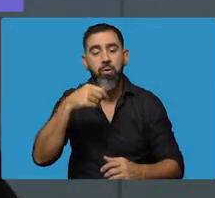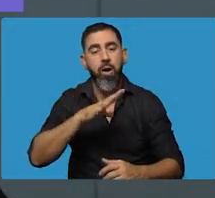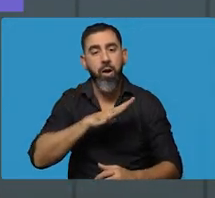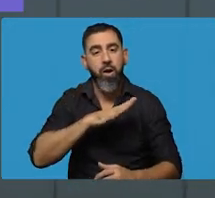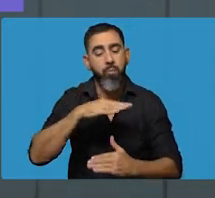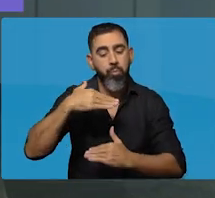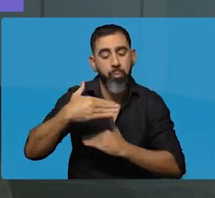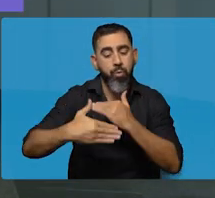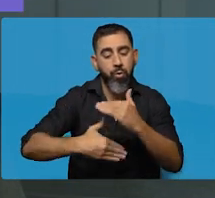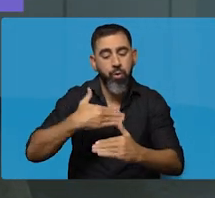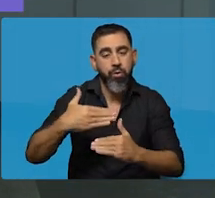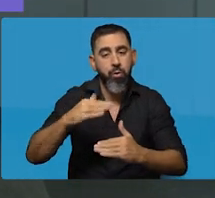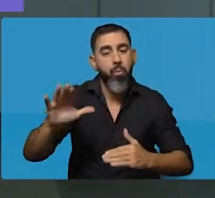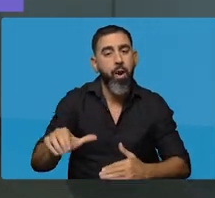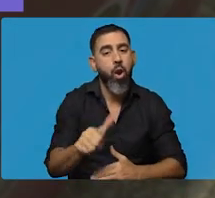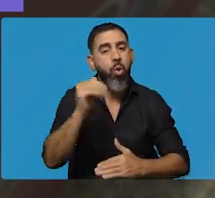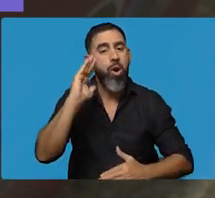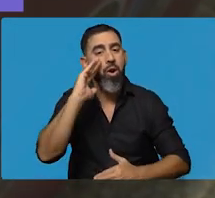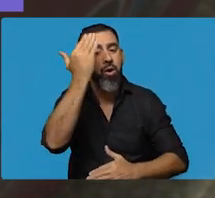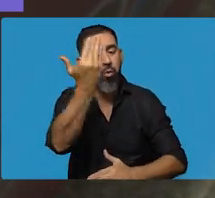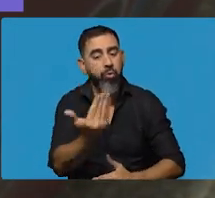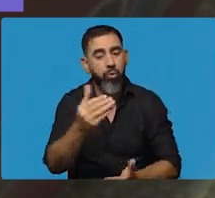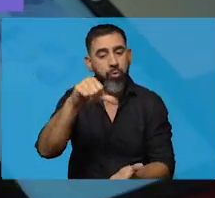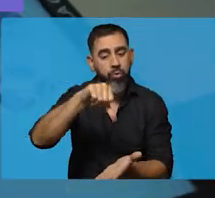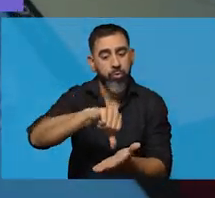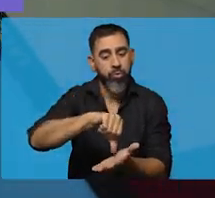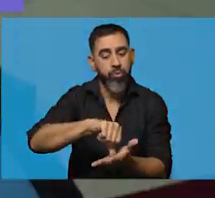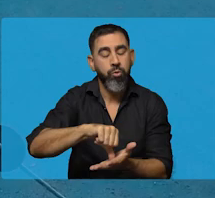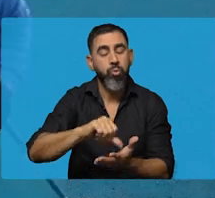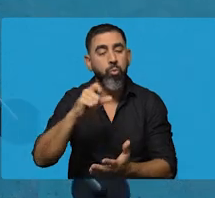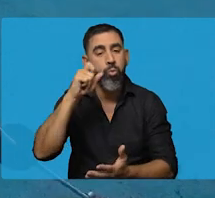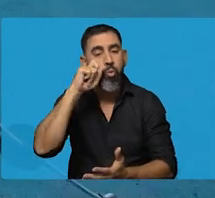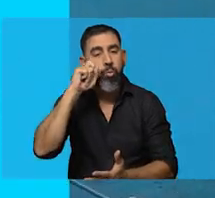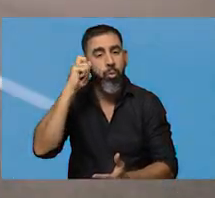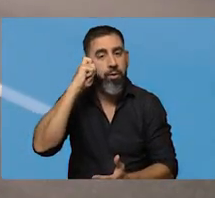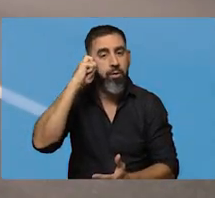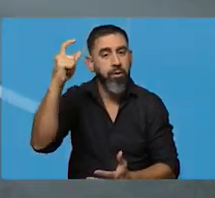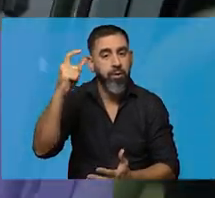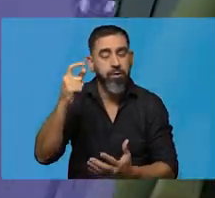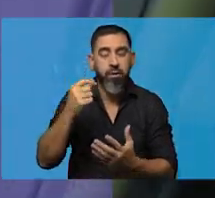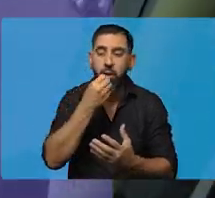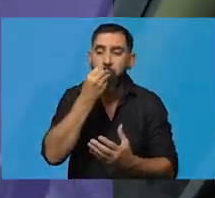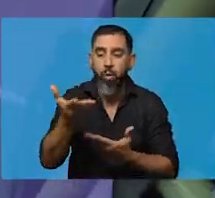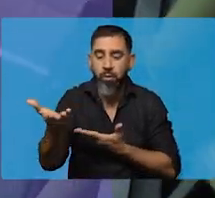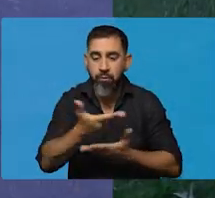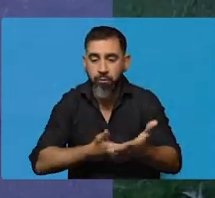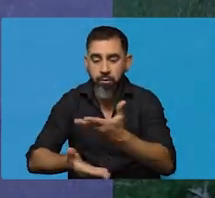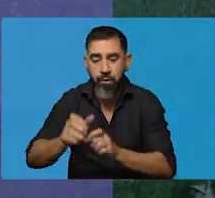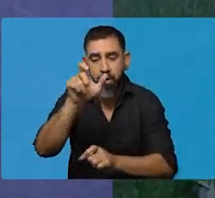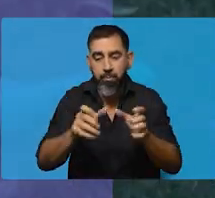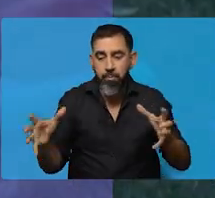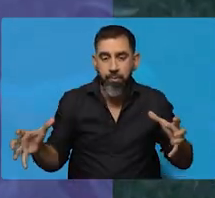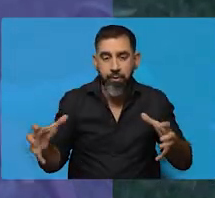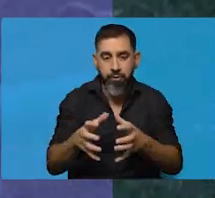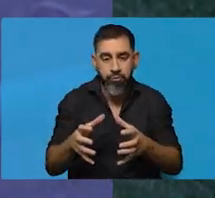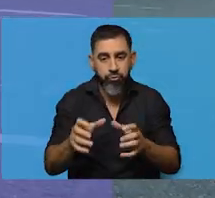Montevideo se encuentra en un proceso de trabajo para ser reconocido como destino turístico inteligente. Busca ser una ciudad amigable y cercana para